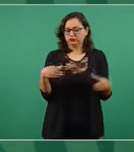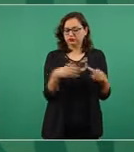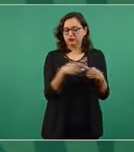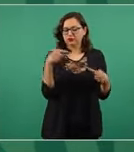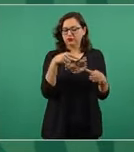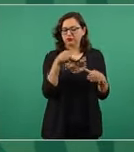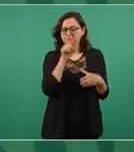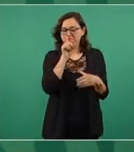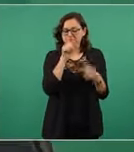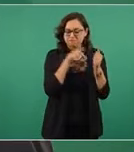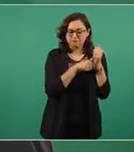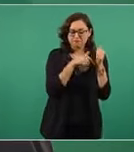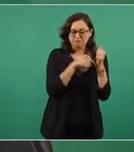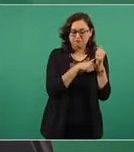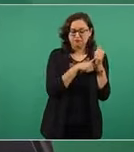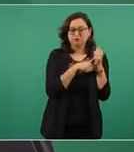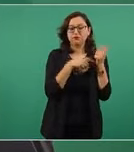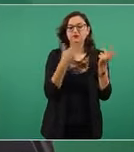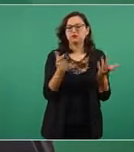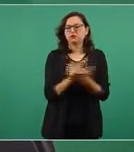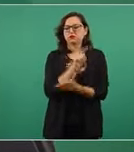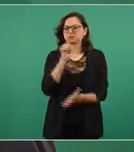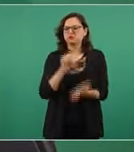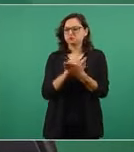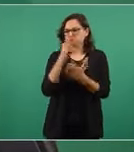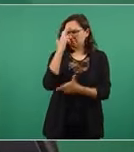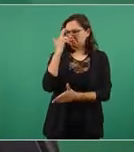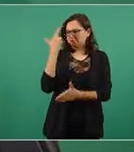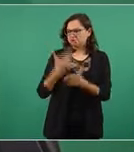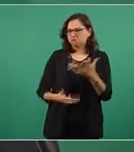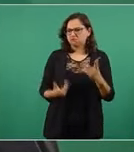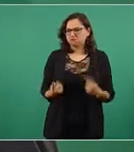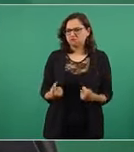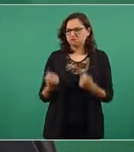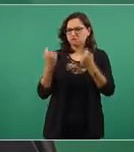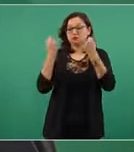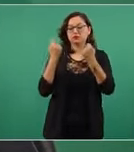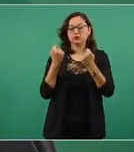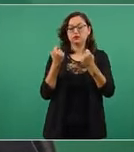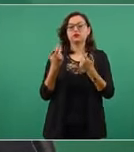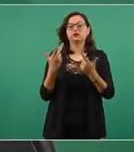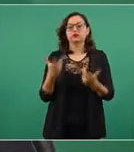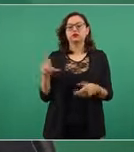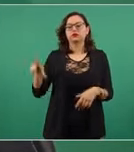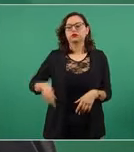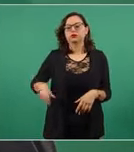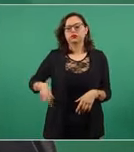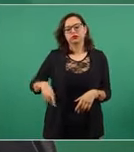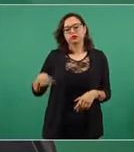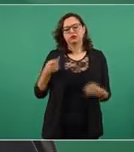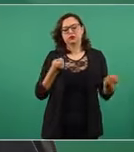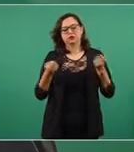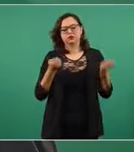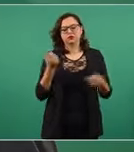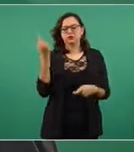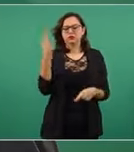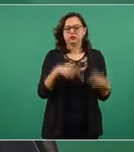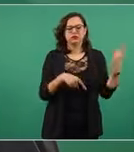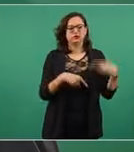y era un brazo represor del Estado.